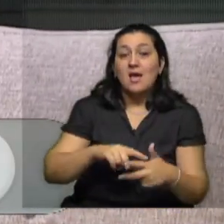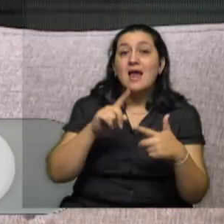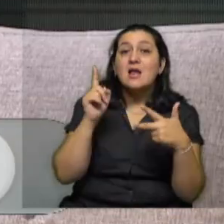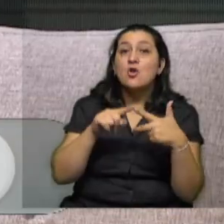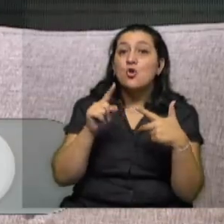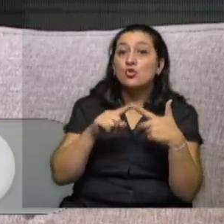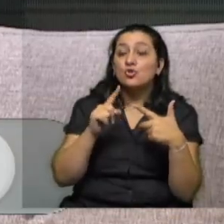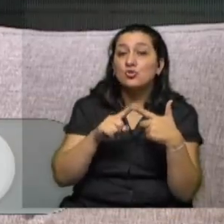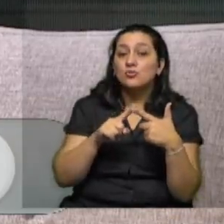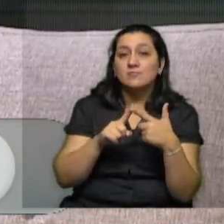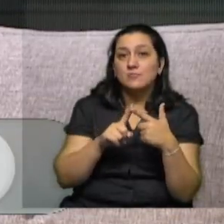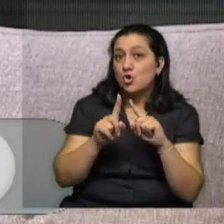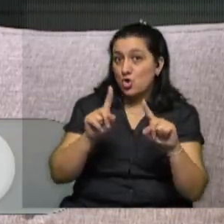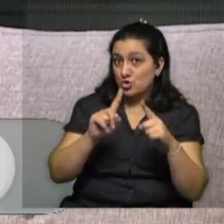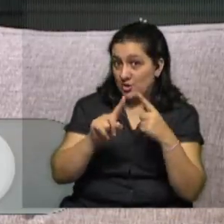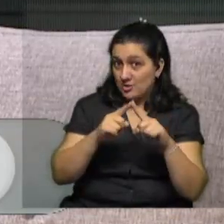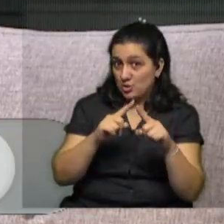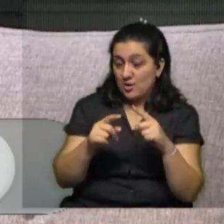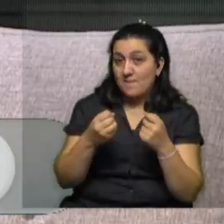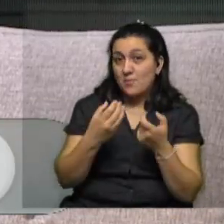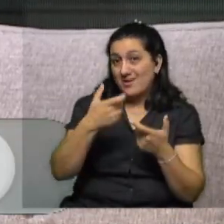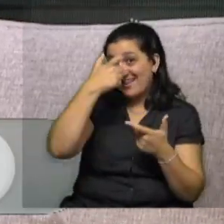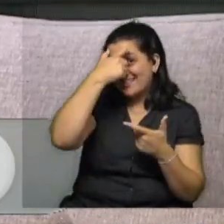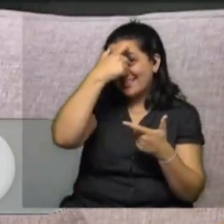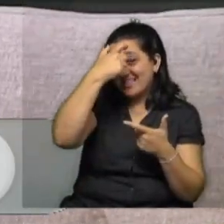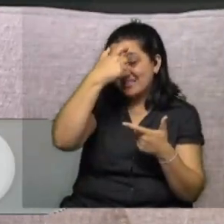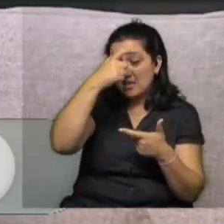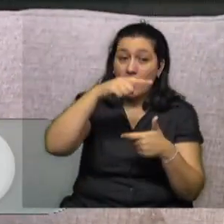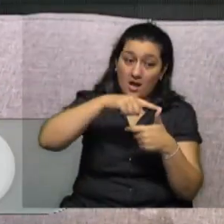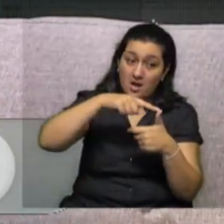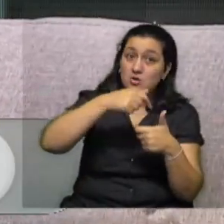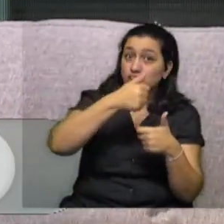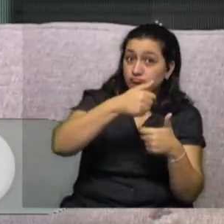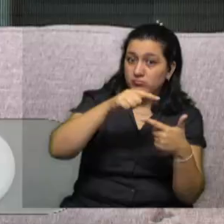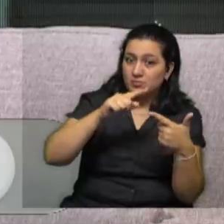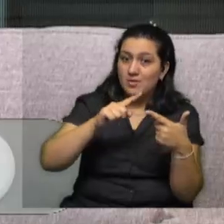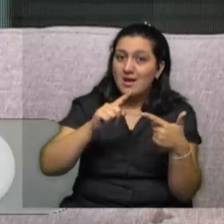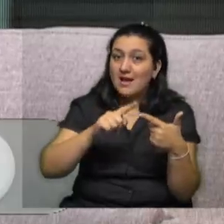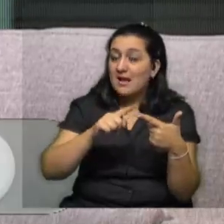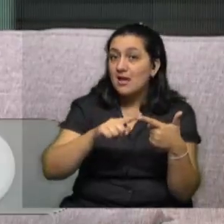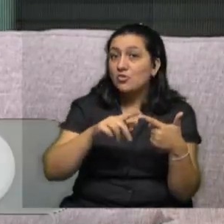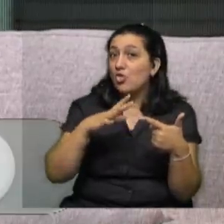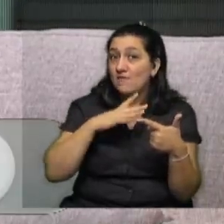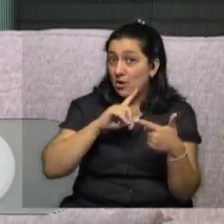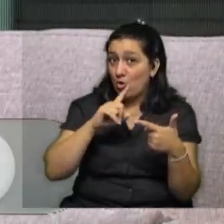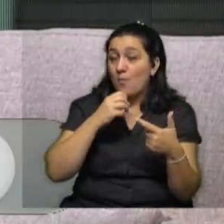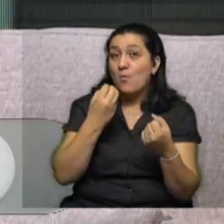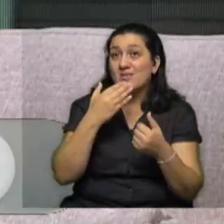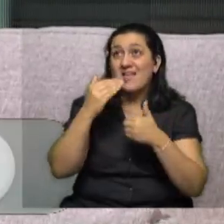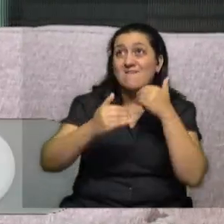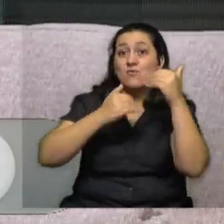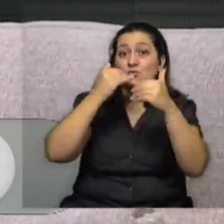no tiene que ver con eso, porque la ciencia llega hasta una determinada situación, ¿no? Está evolucionando permanentemente en la mejora de